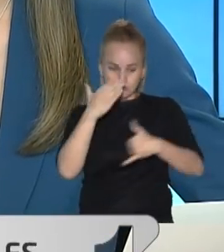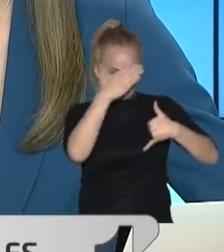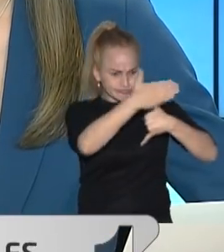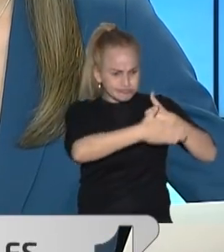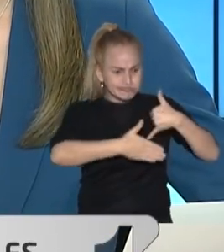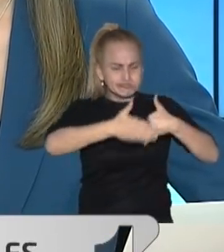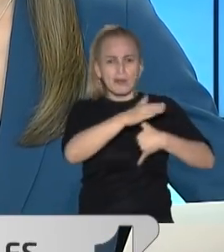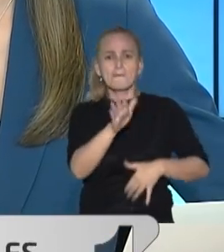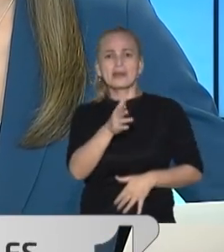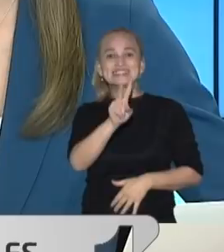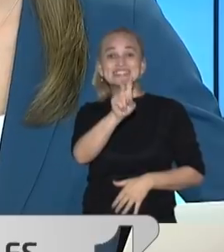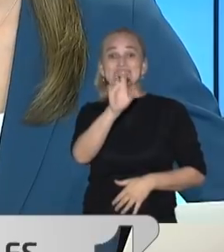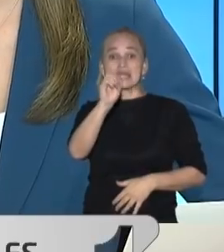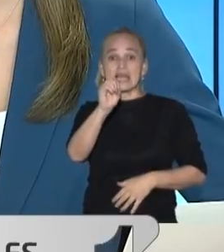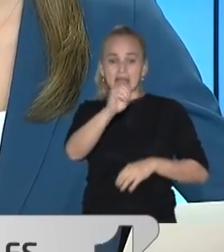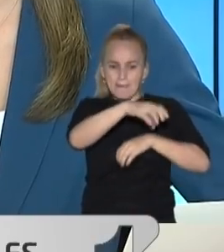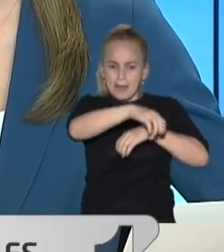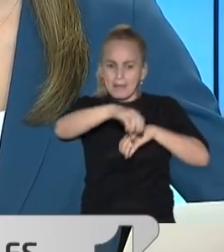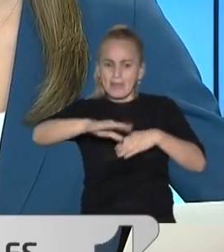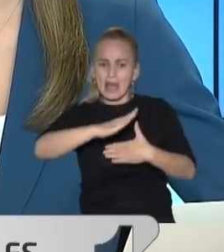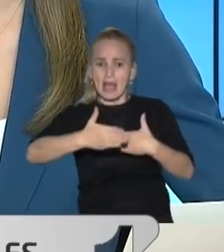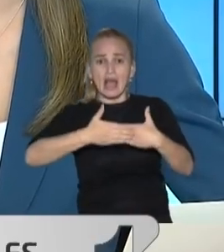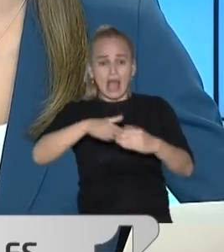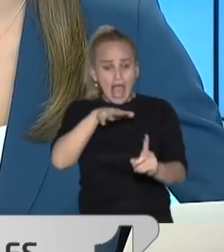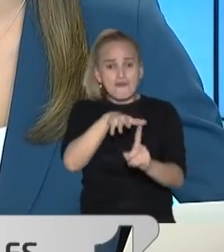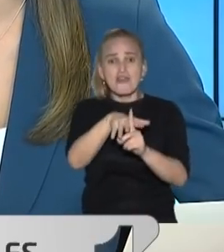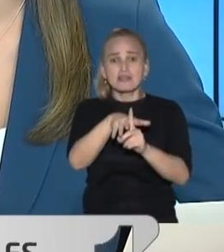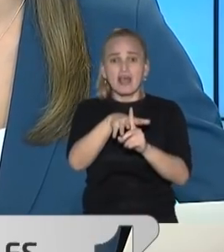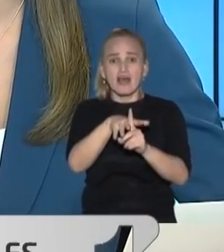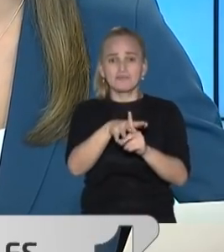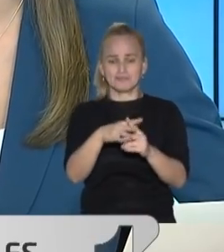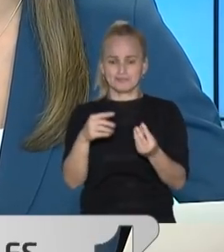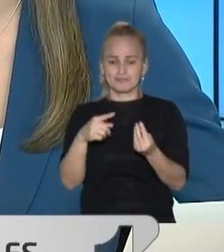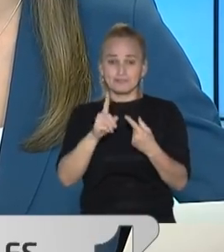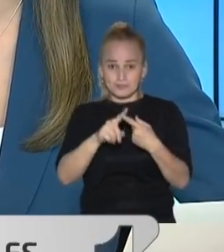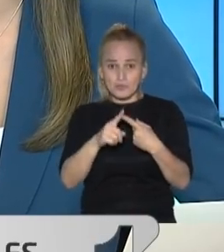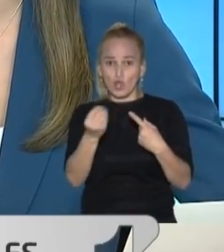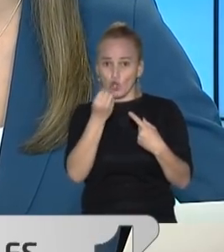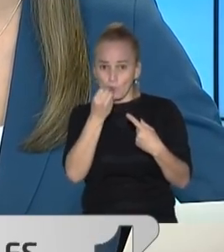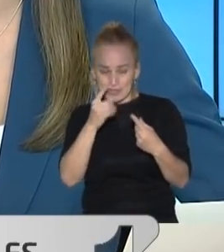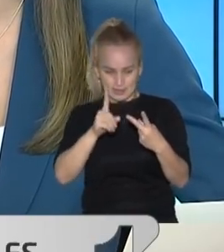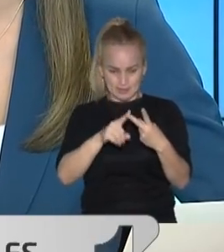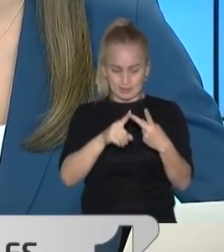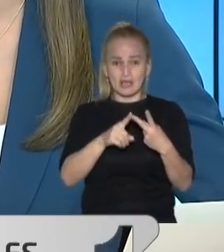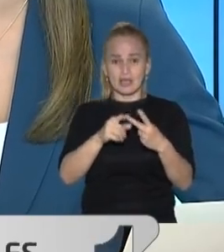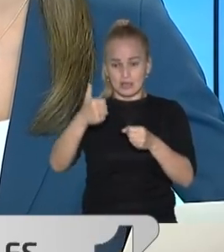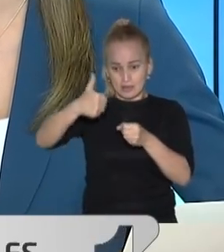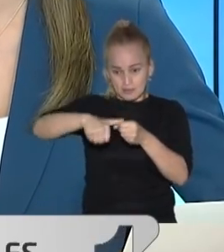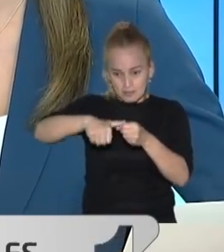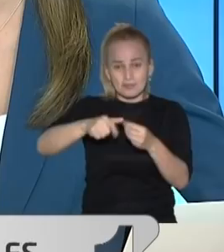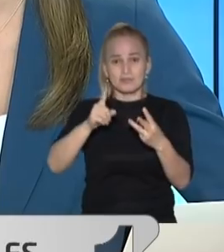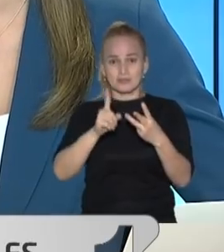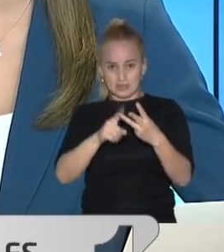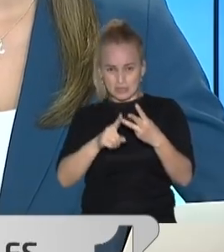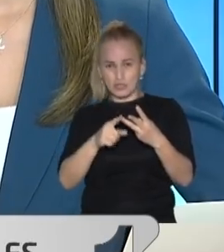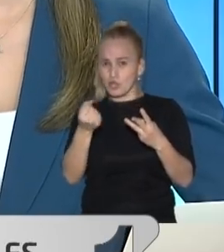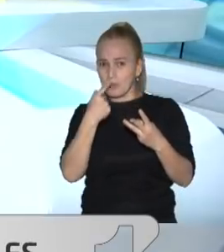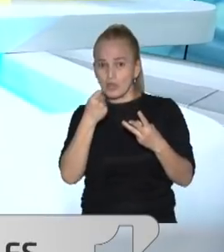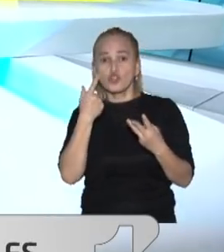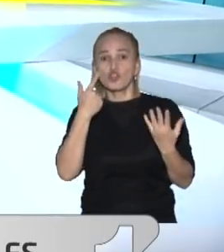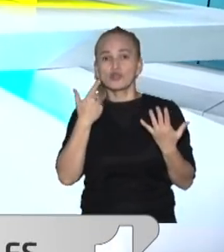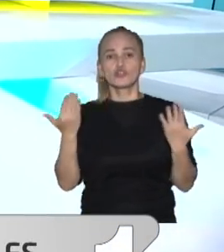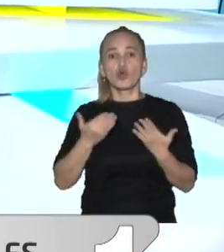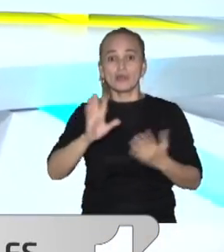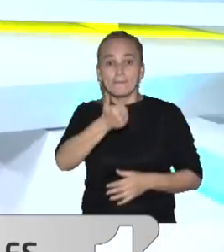mantienen más de 70 bloqueos que afectan el normal abastecimiento de alimentos y de combustible, principalmente en la región Pacífico.